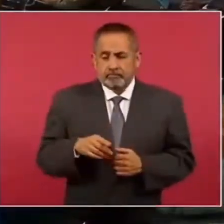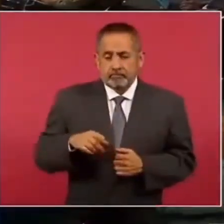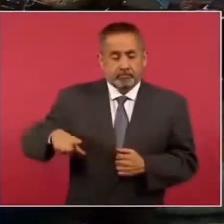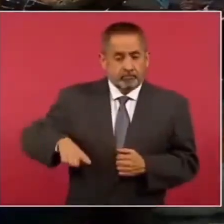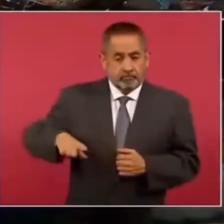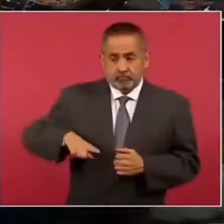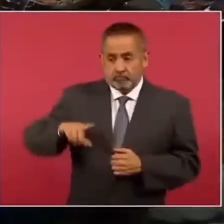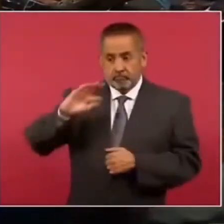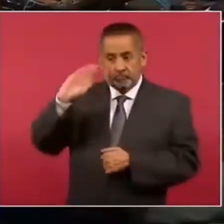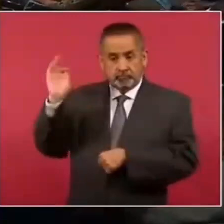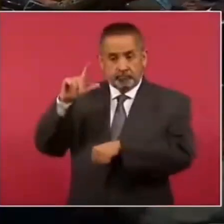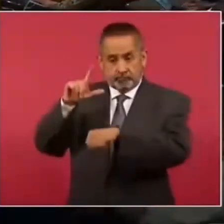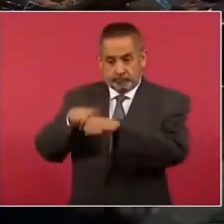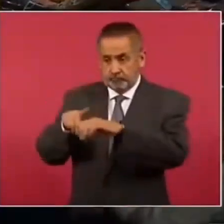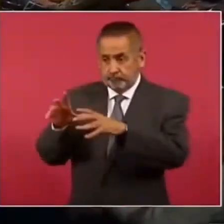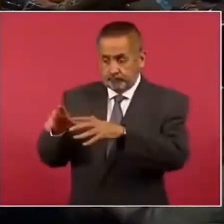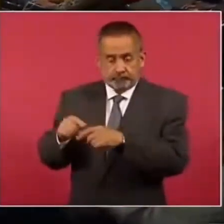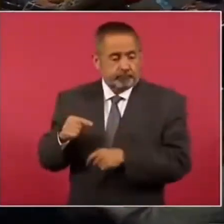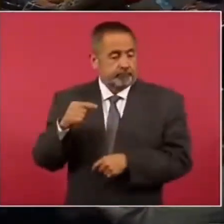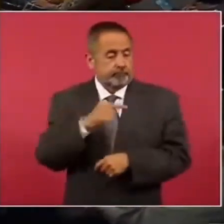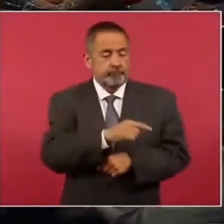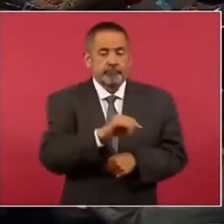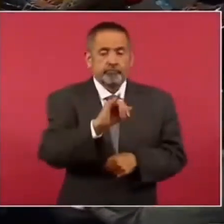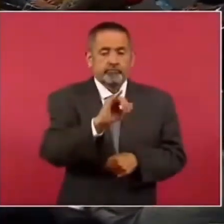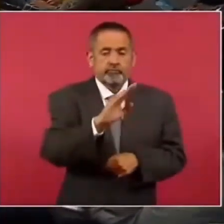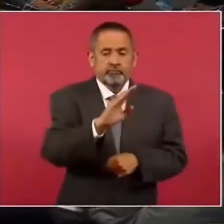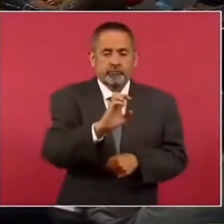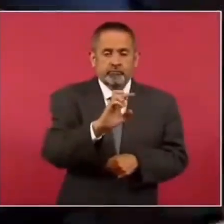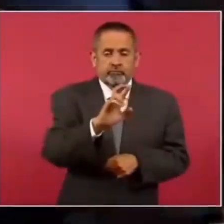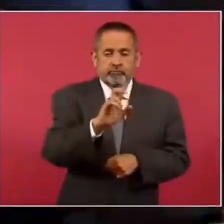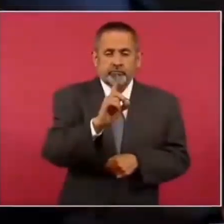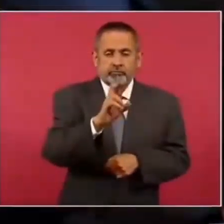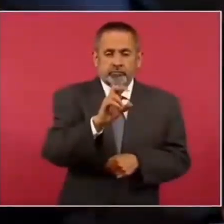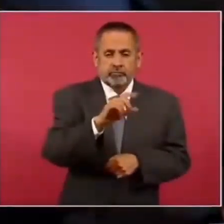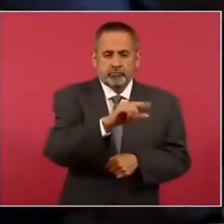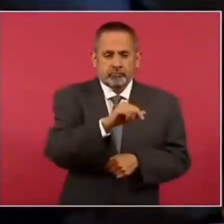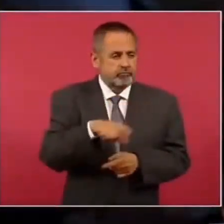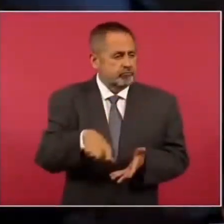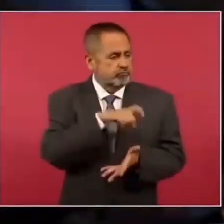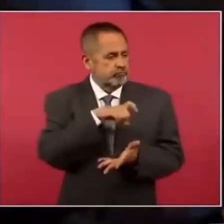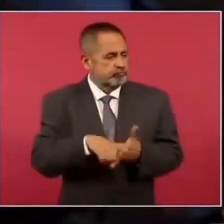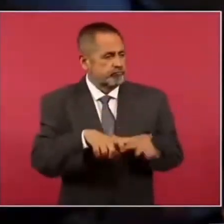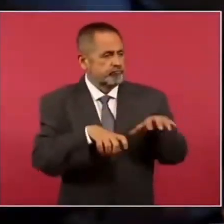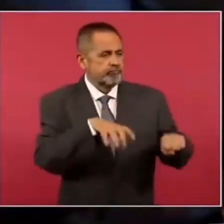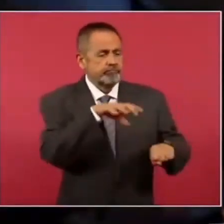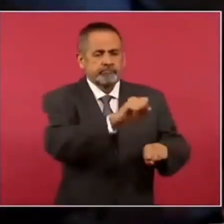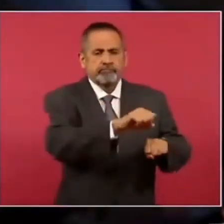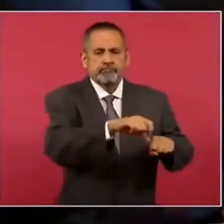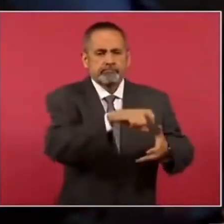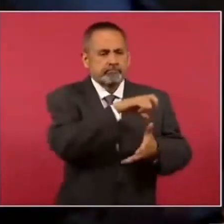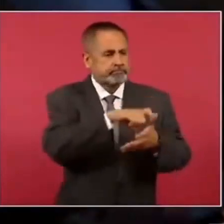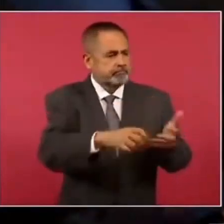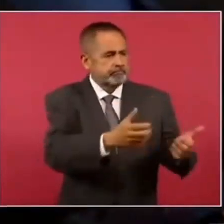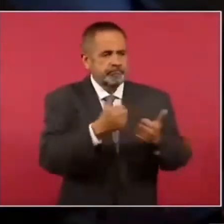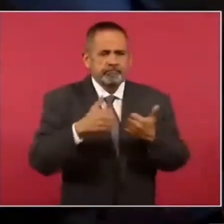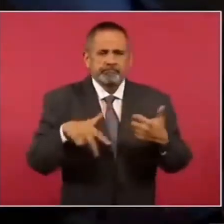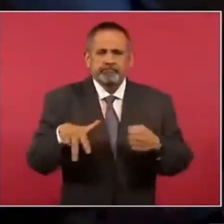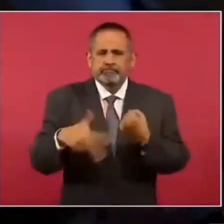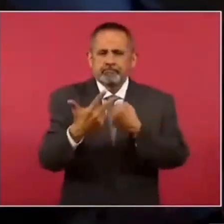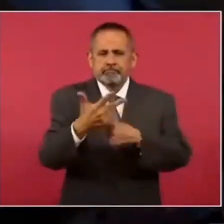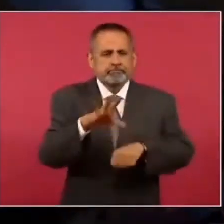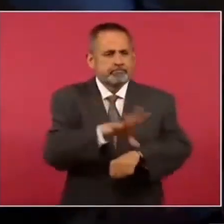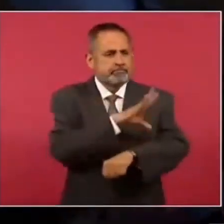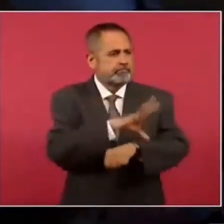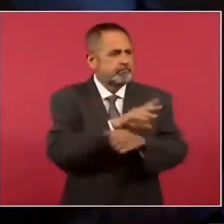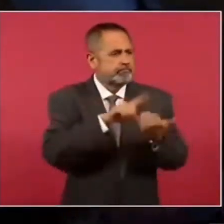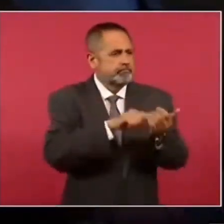gobierno federal y la empresa Iberdrola con la compra de estas 13 plantas de energía.